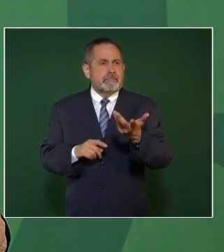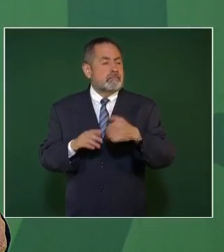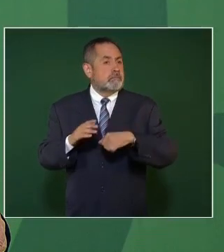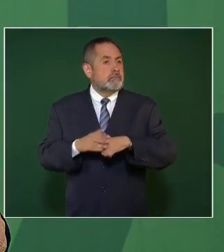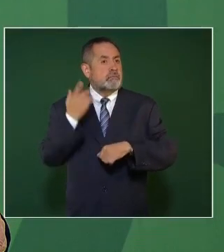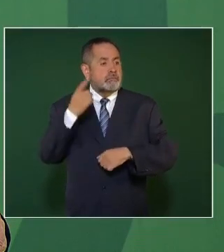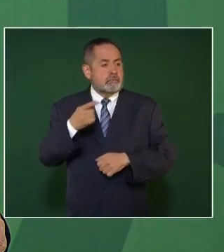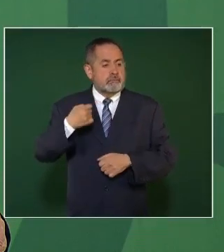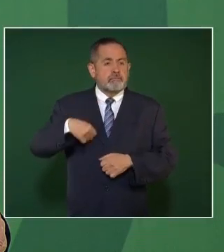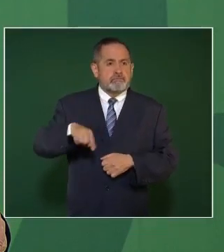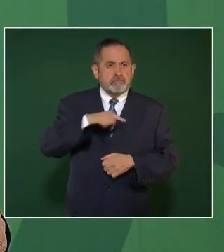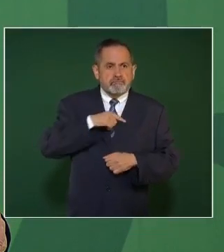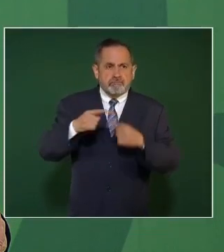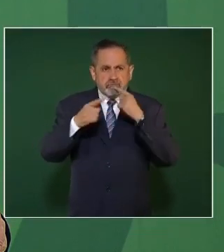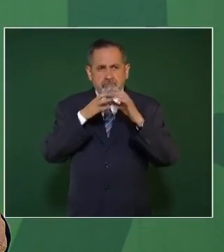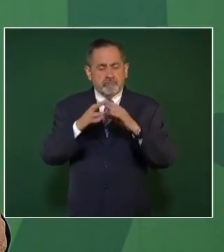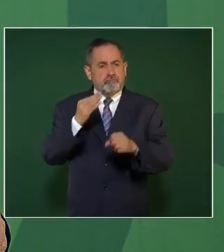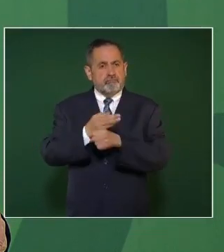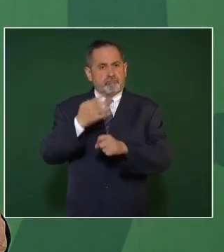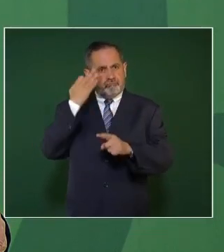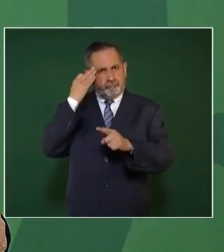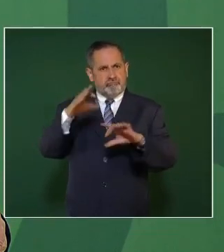porque estamos en temporada